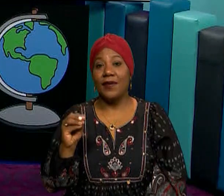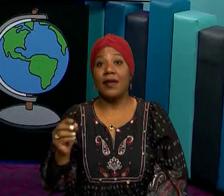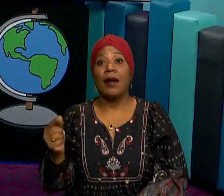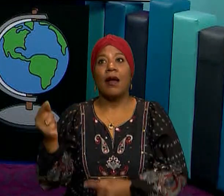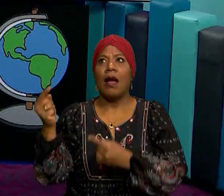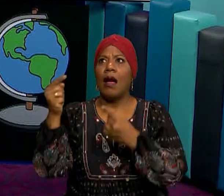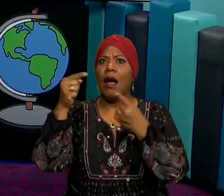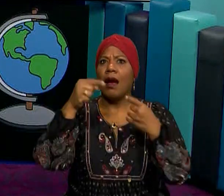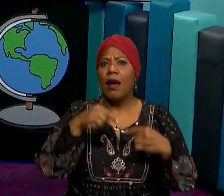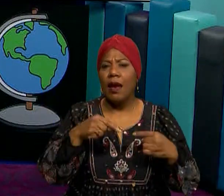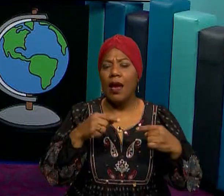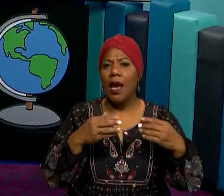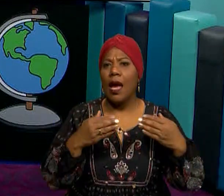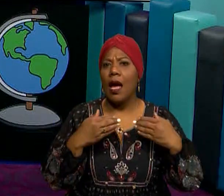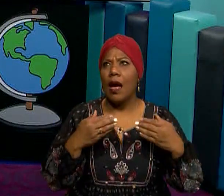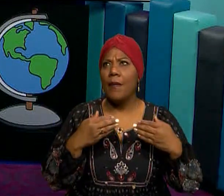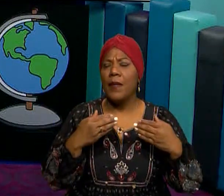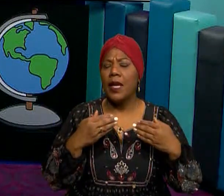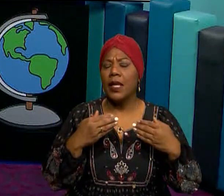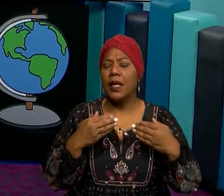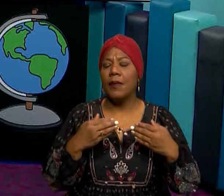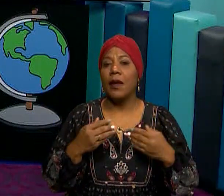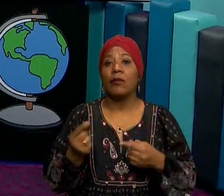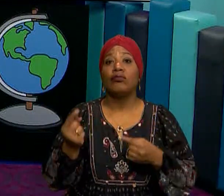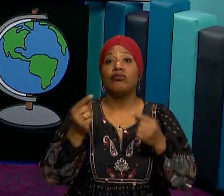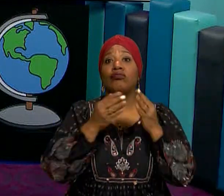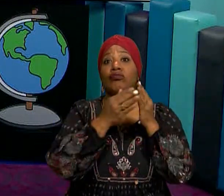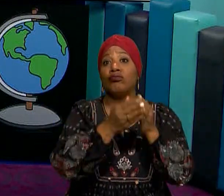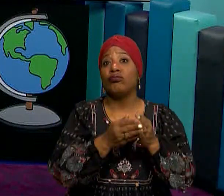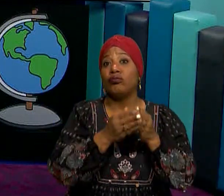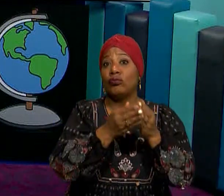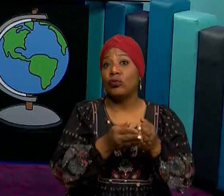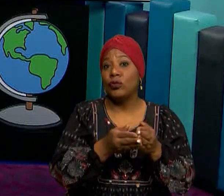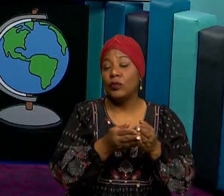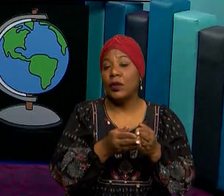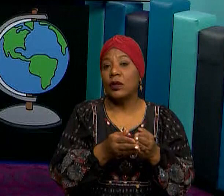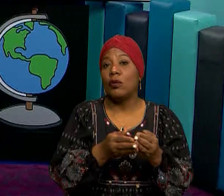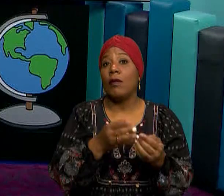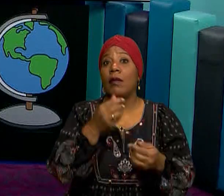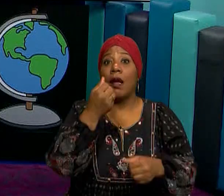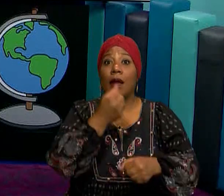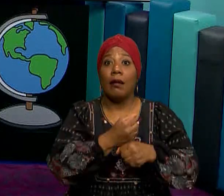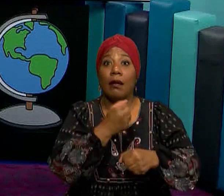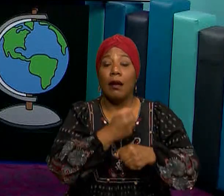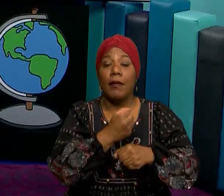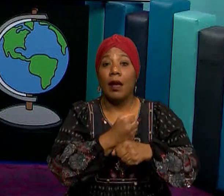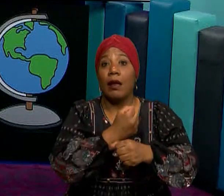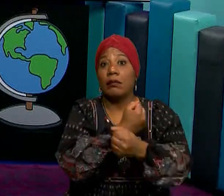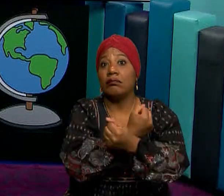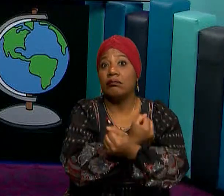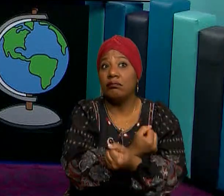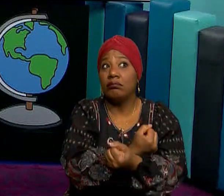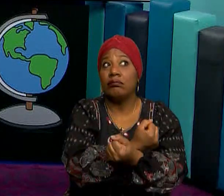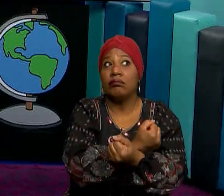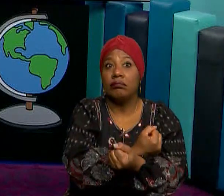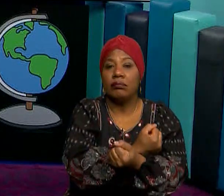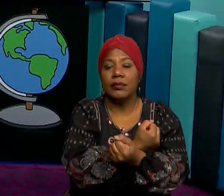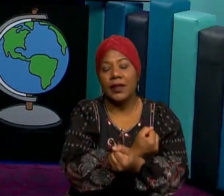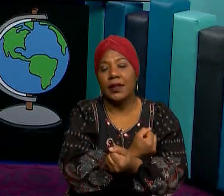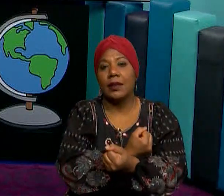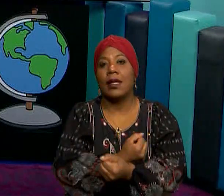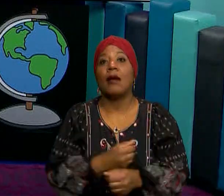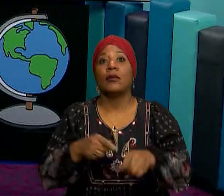llegaron a Panamá con la conquista para la época de la colonización, también para la